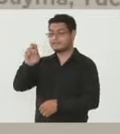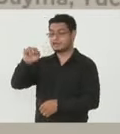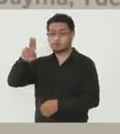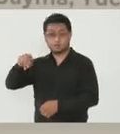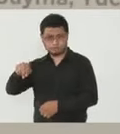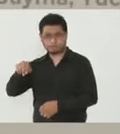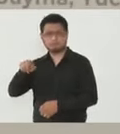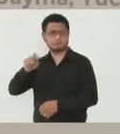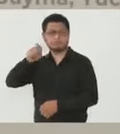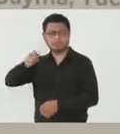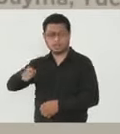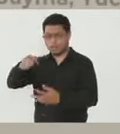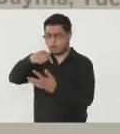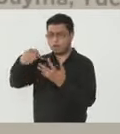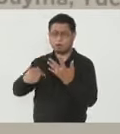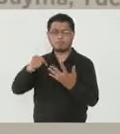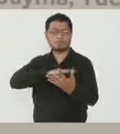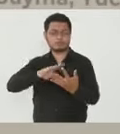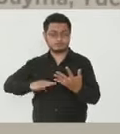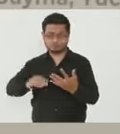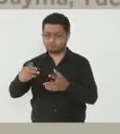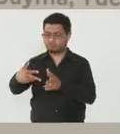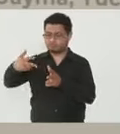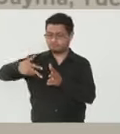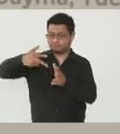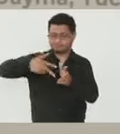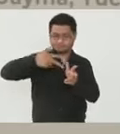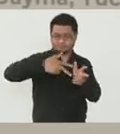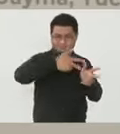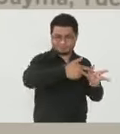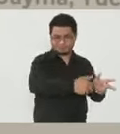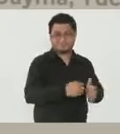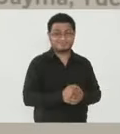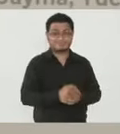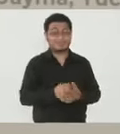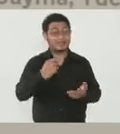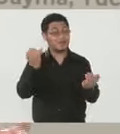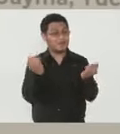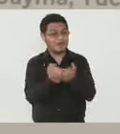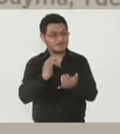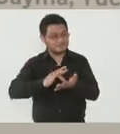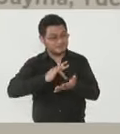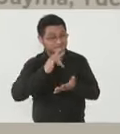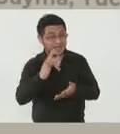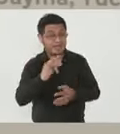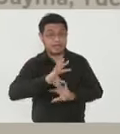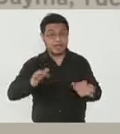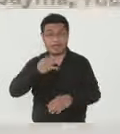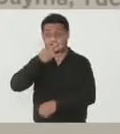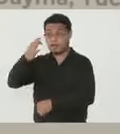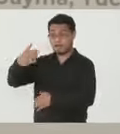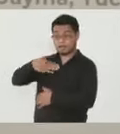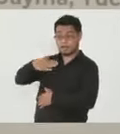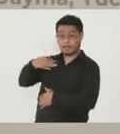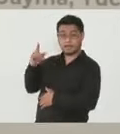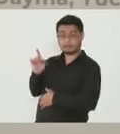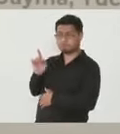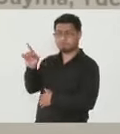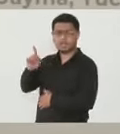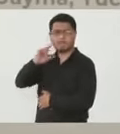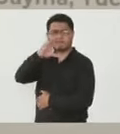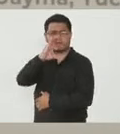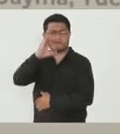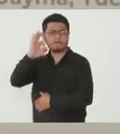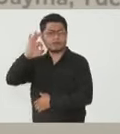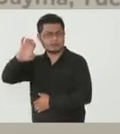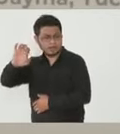el Tren Maya. Por otra parte, presidente, también muy agradecidos y contentos porque ya nos dicen en la CFE que en los próximos días